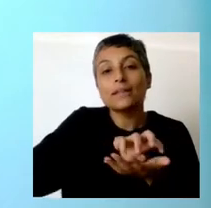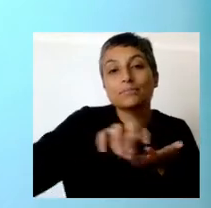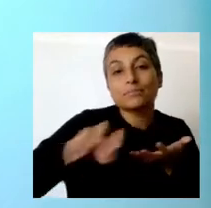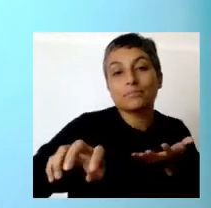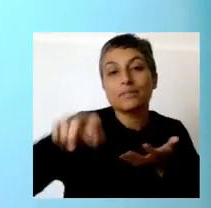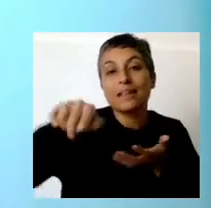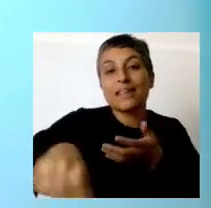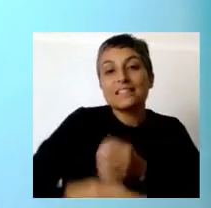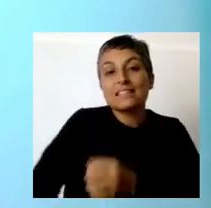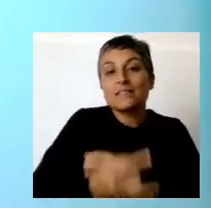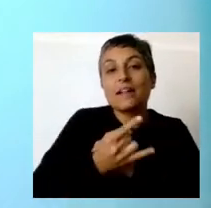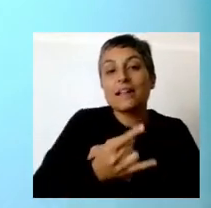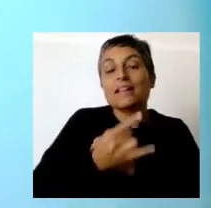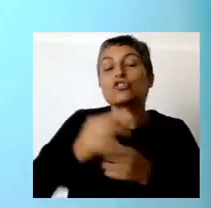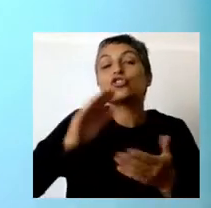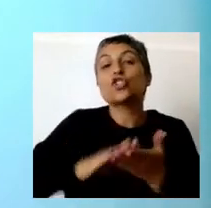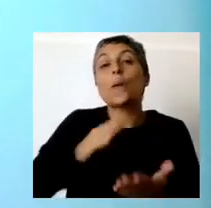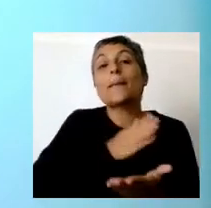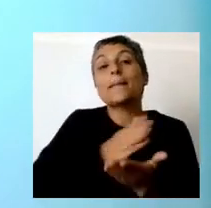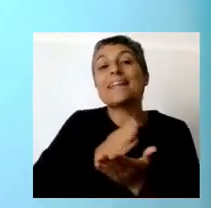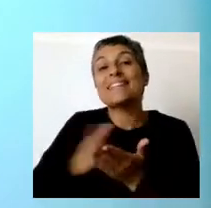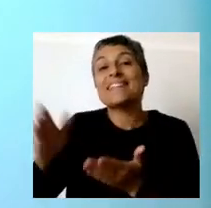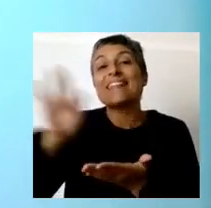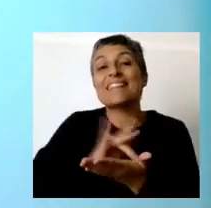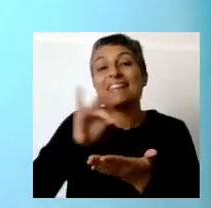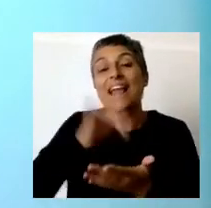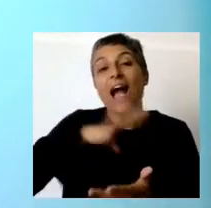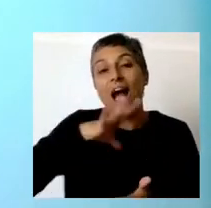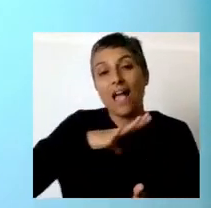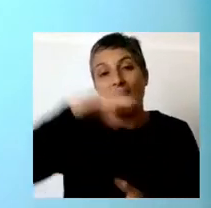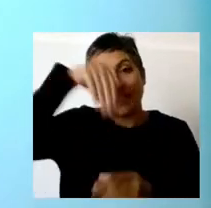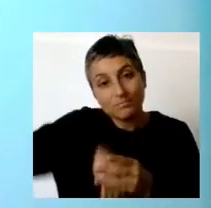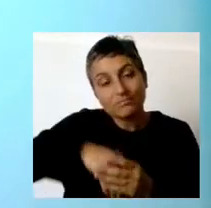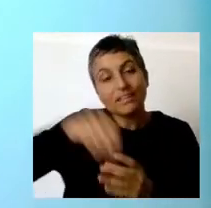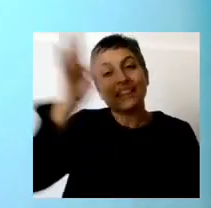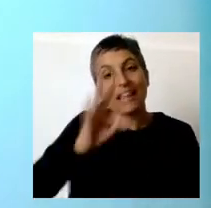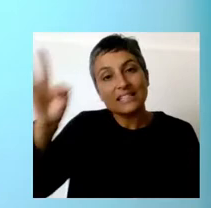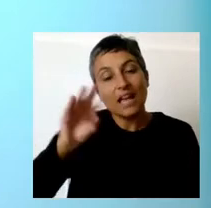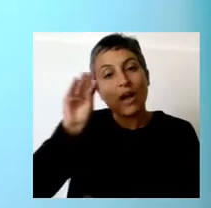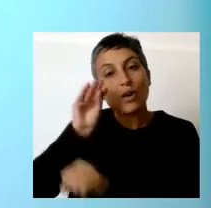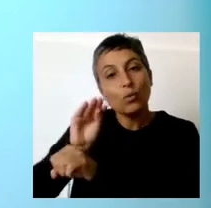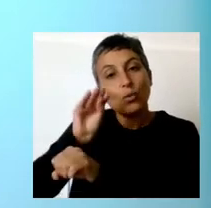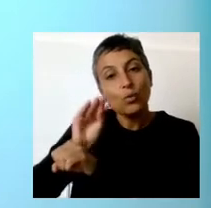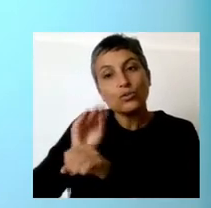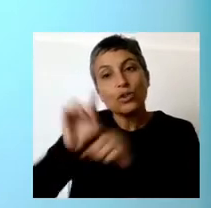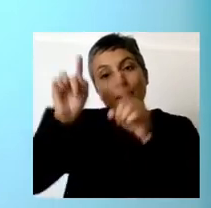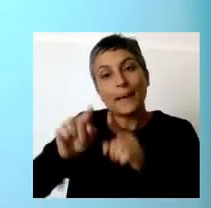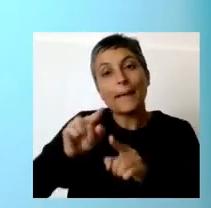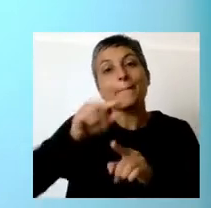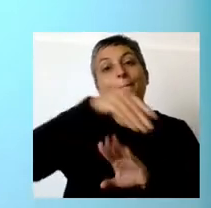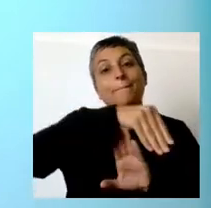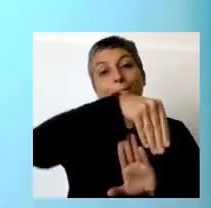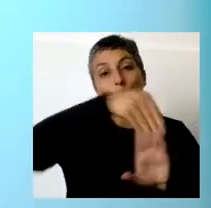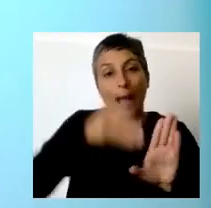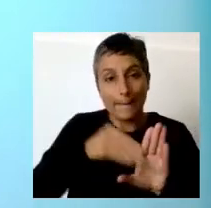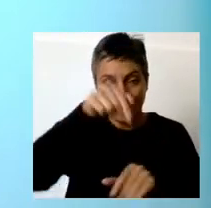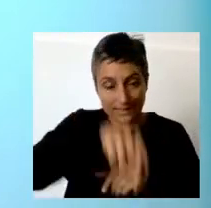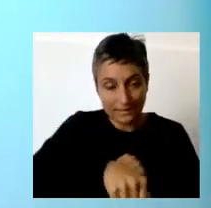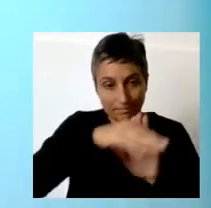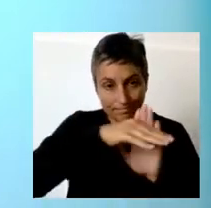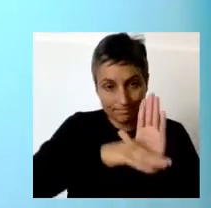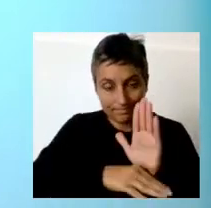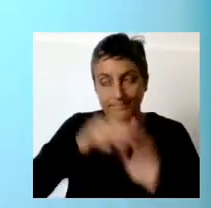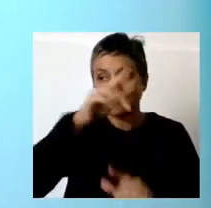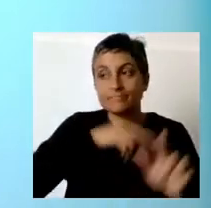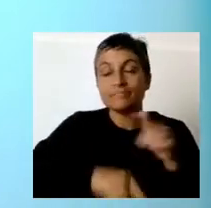se encuentran talleres, cursos y programas. Esta propuesta está pensada específicamente para